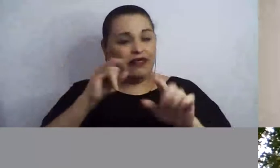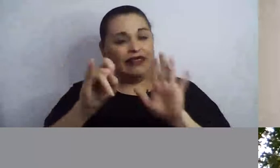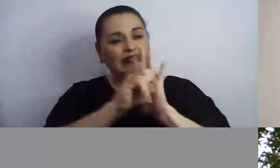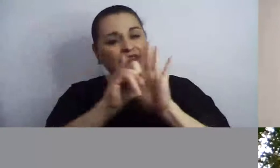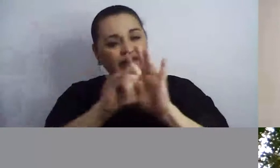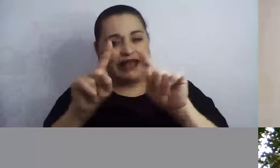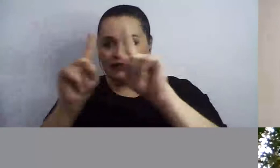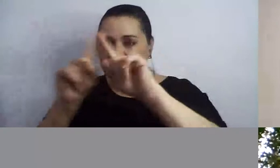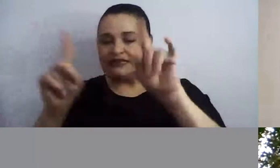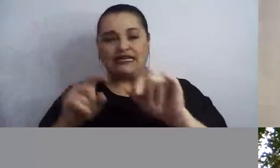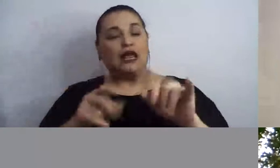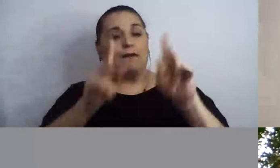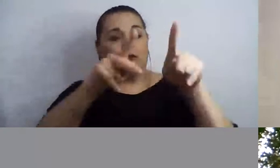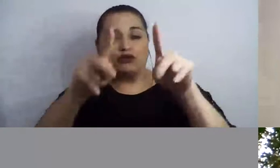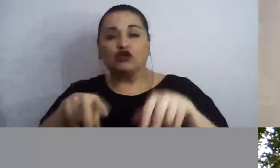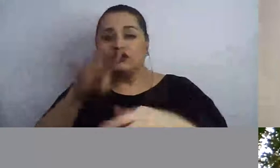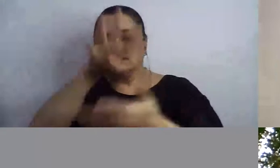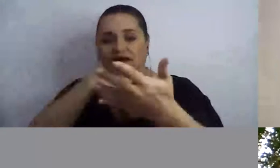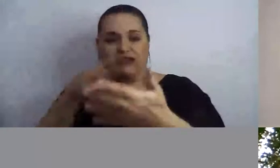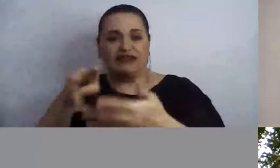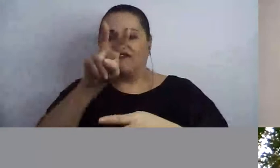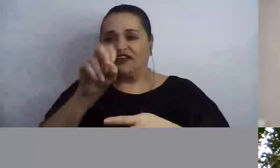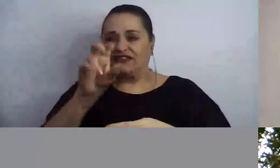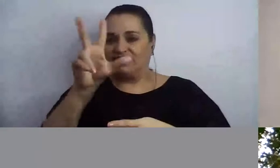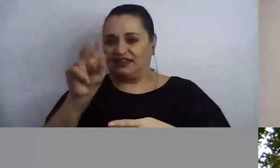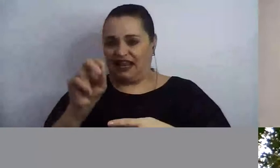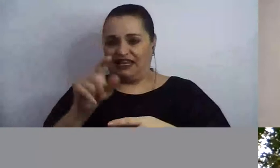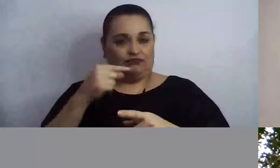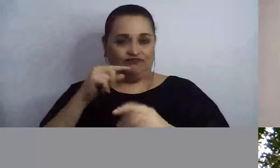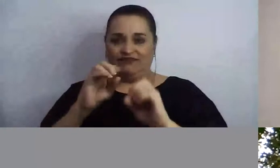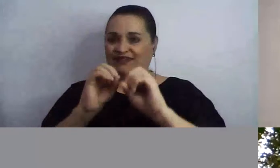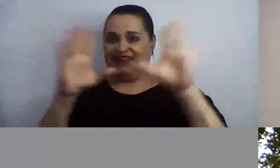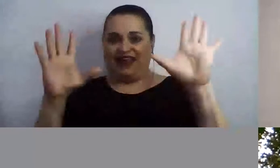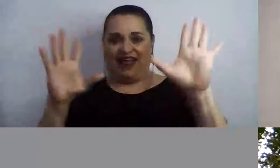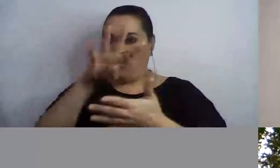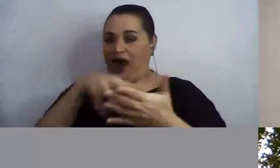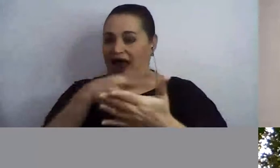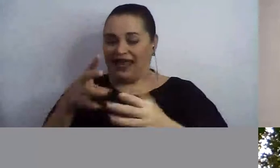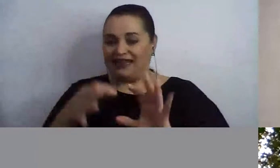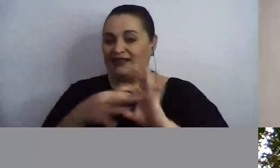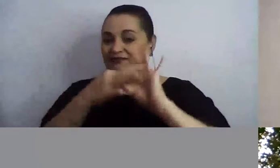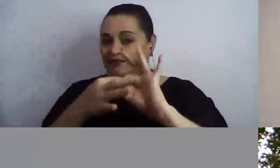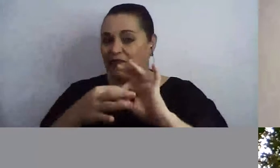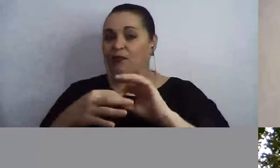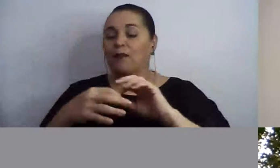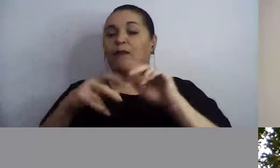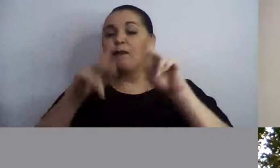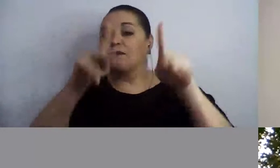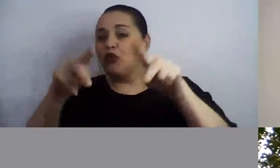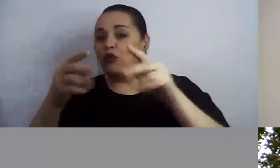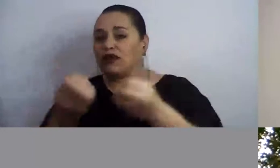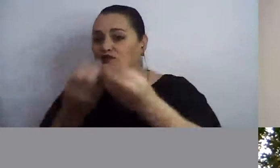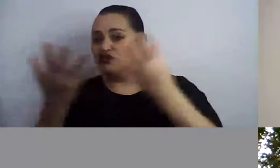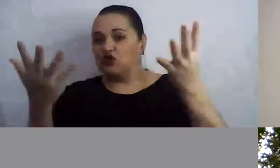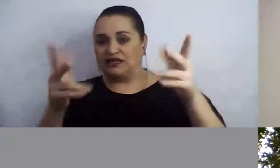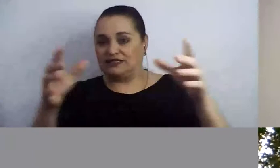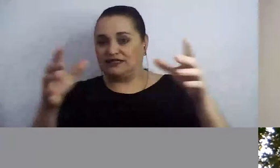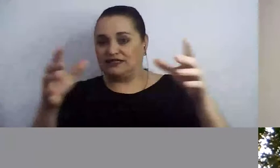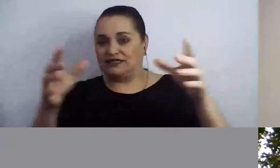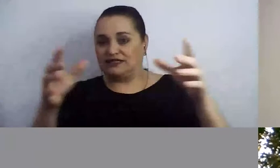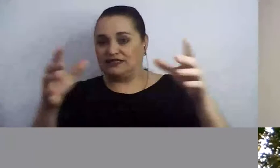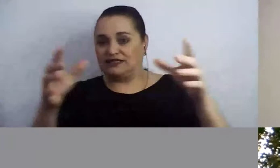poblaciones en la Agenda 2030 cosa que no es tan clara en la agenda en cuanto a poblaciones entonces hacemos confluir